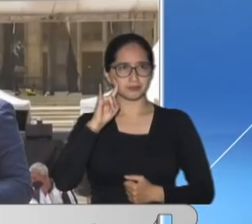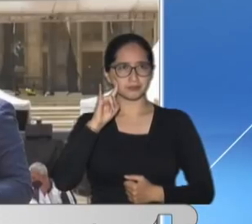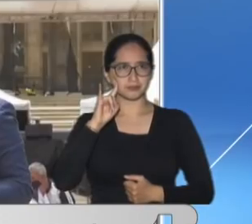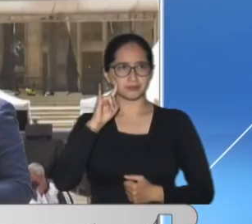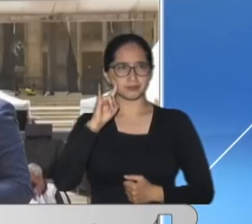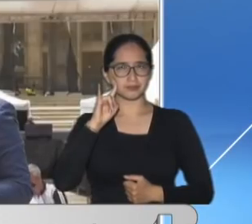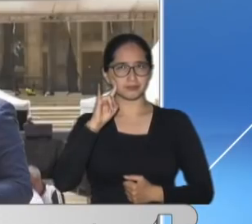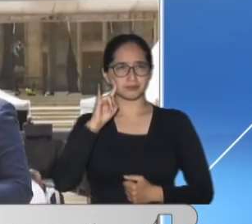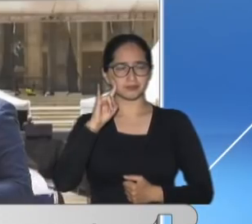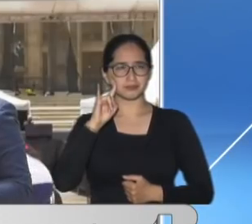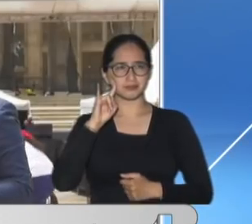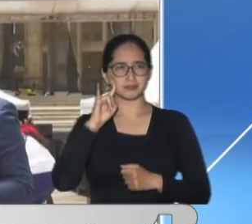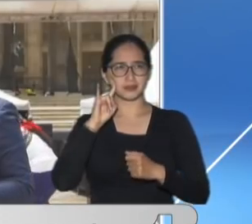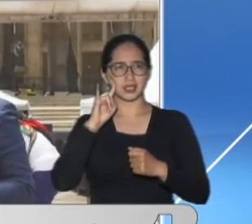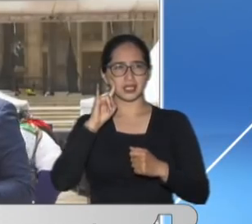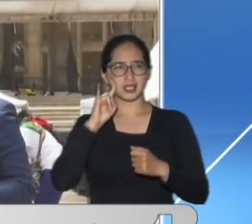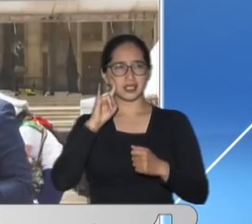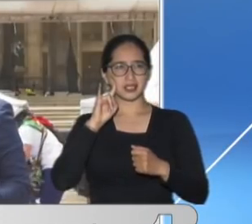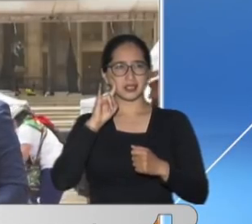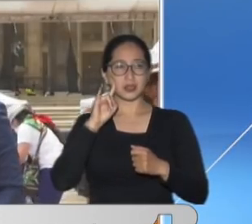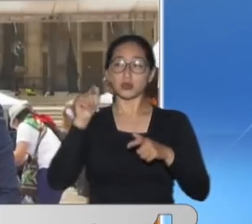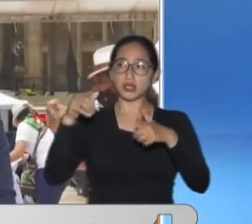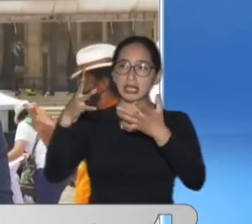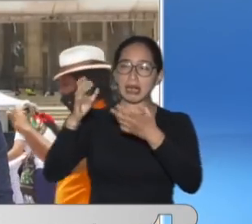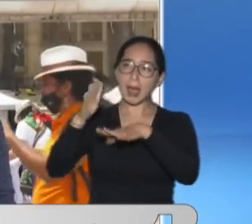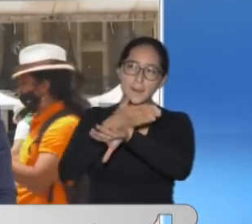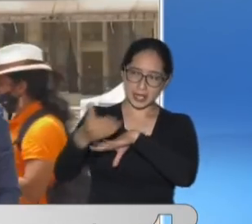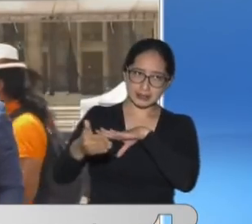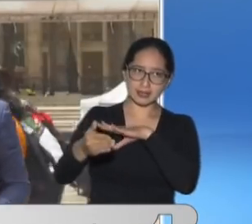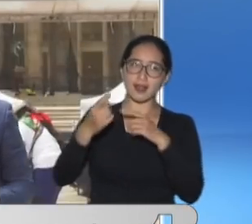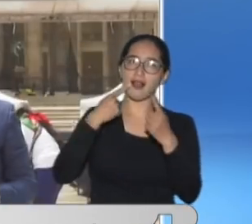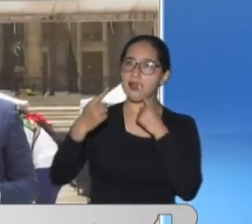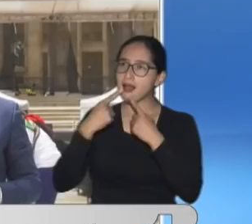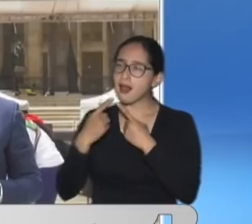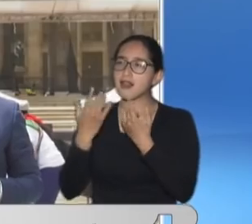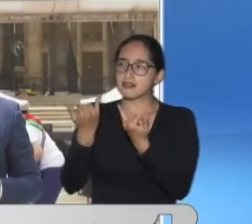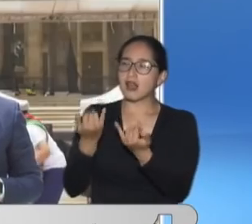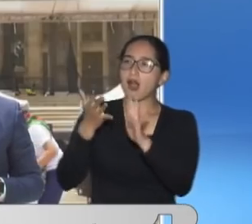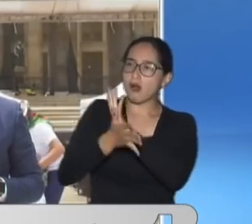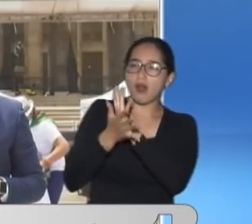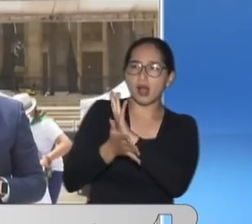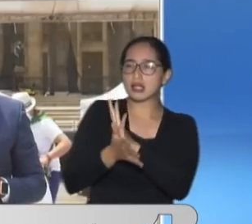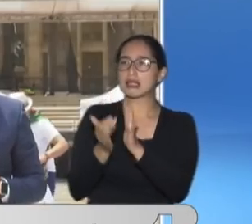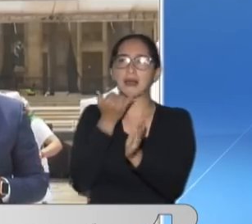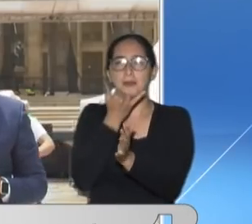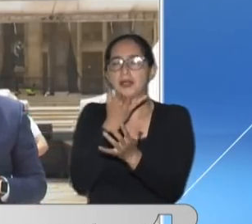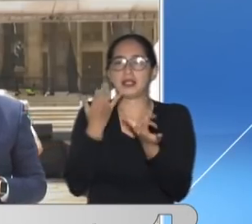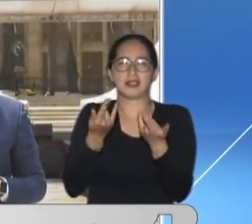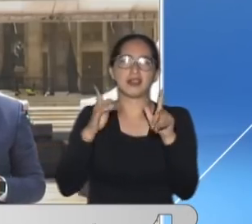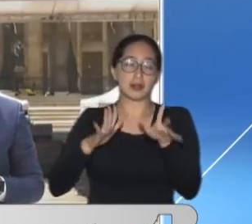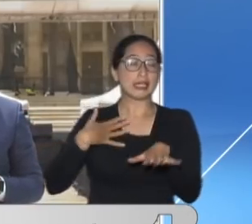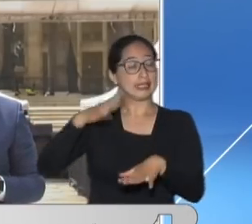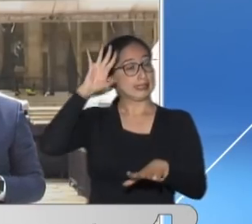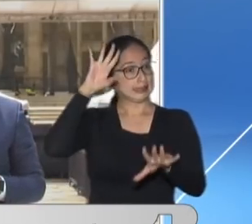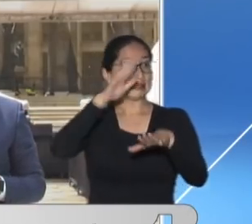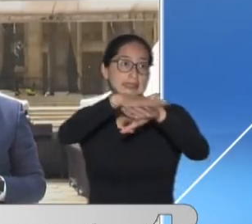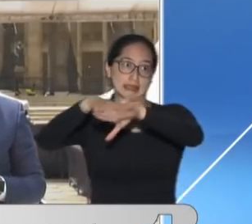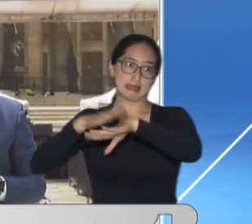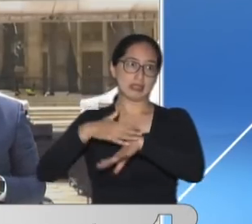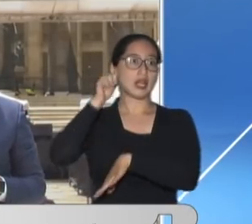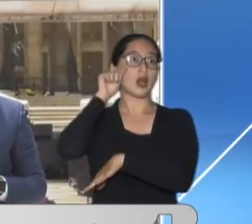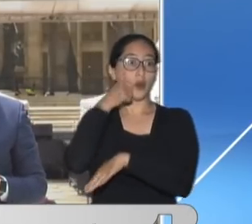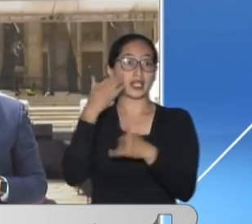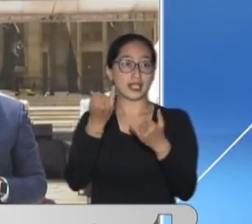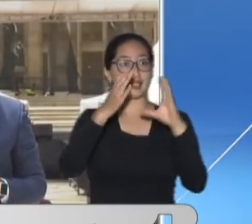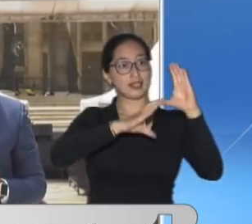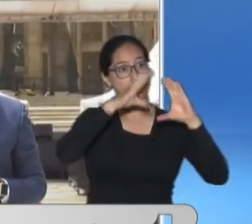Natalia, estamos con ustedes más adelante mientras observamos las imágenes de lo que a esta hora sucede con esta minga indígena que, recordemos, salió desde el